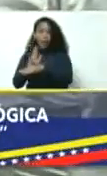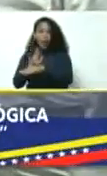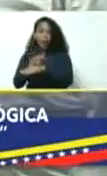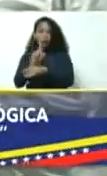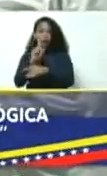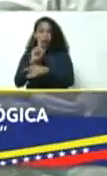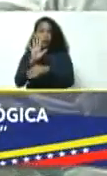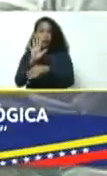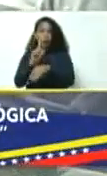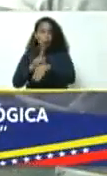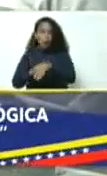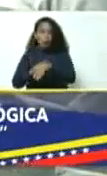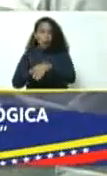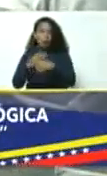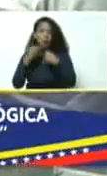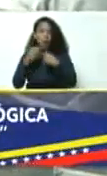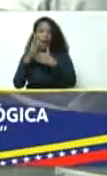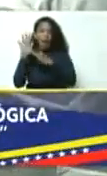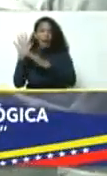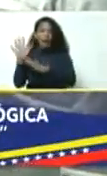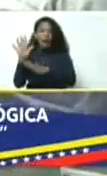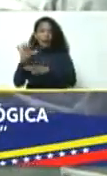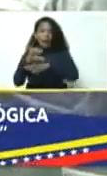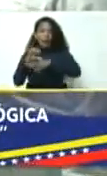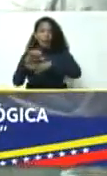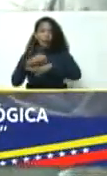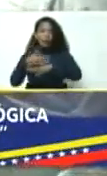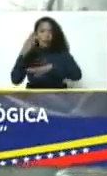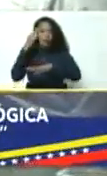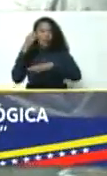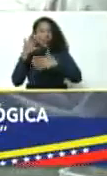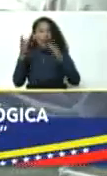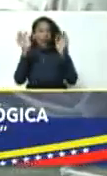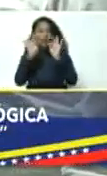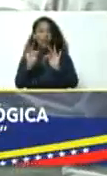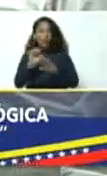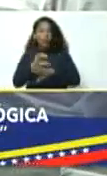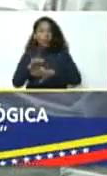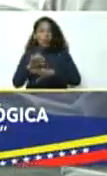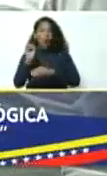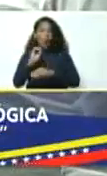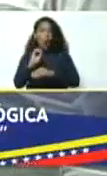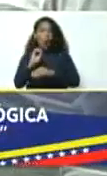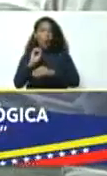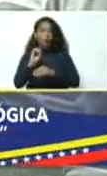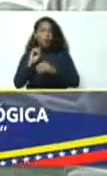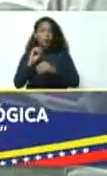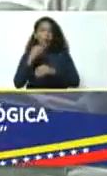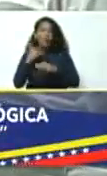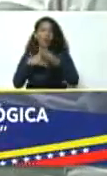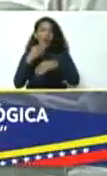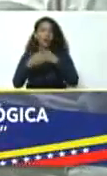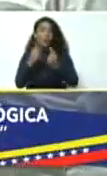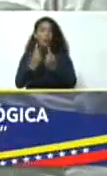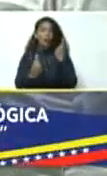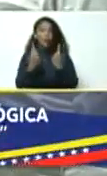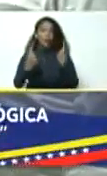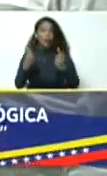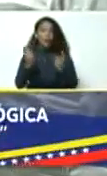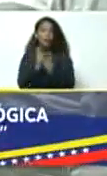de 5 minutos para que así el cirujano pueda saber qué tipo de cirugía o radicalidad va a realizar con el paciente